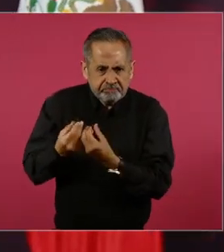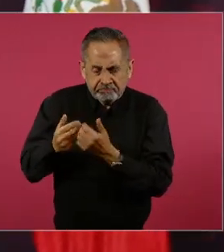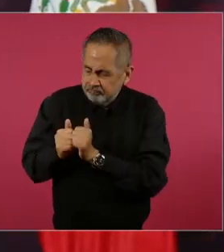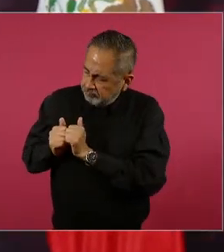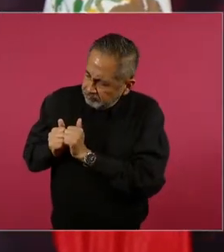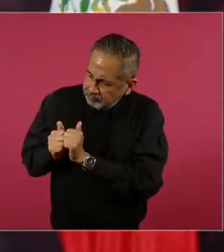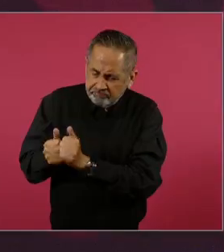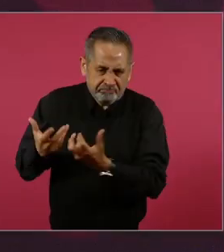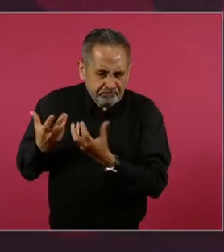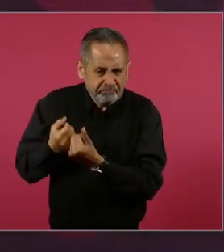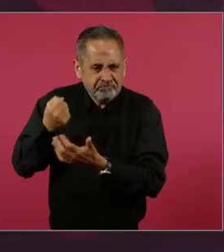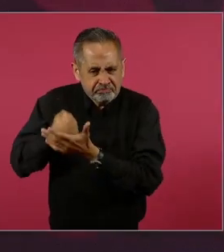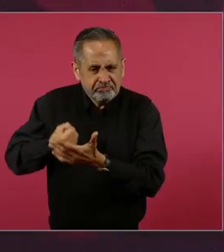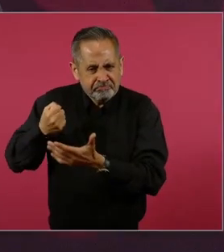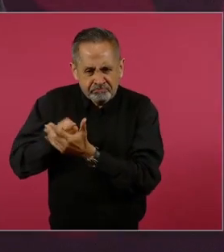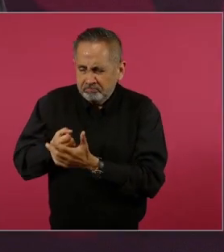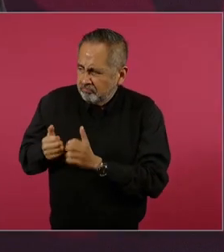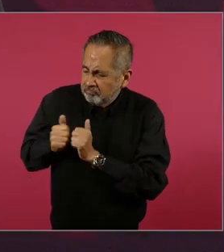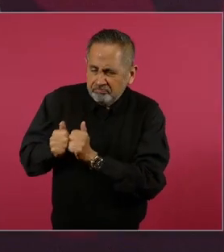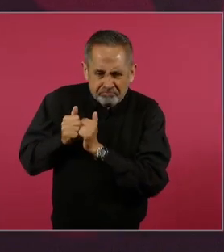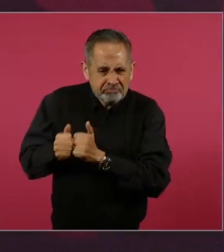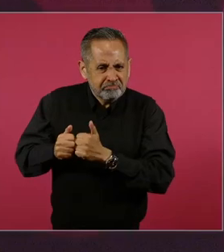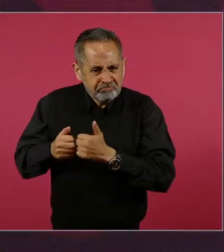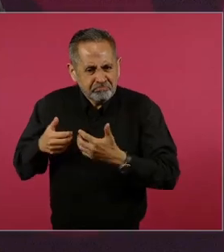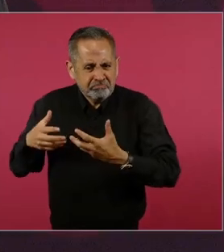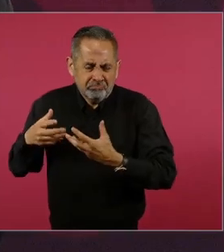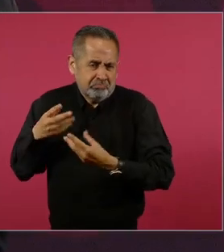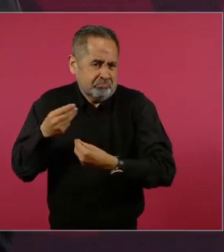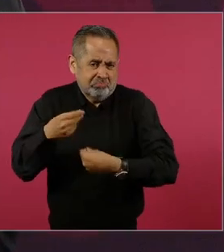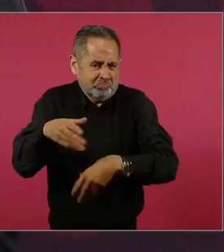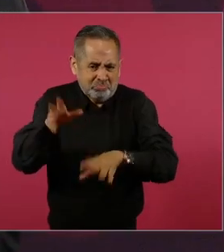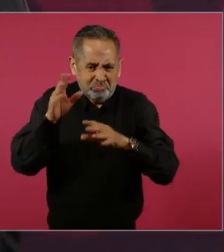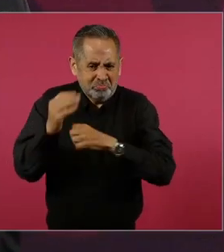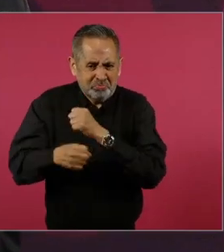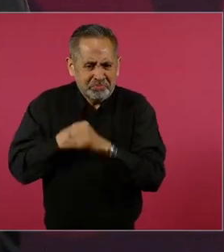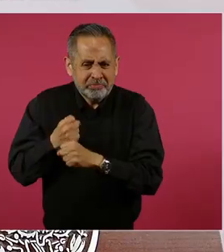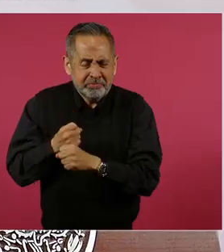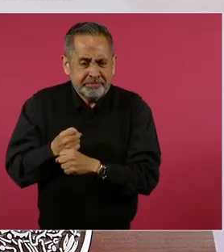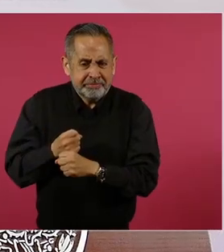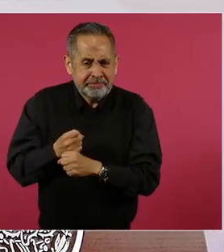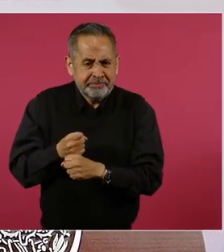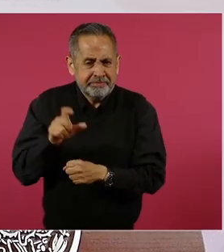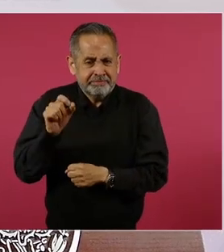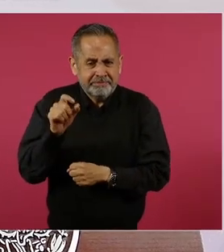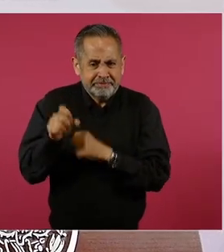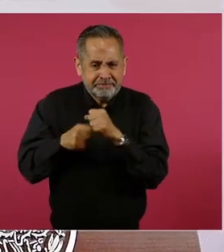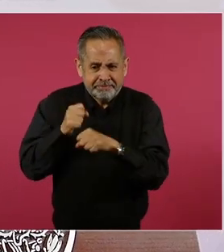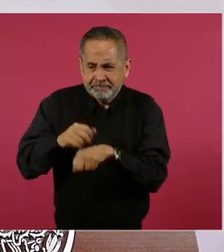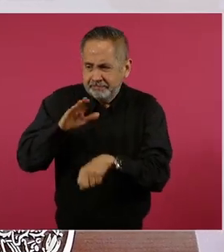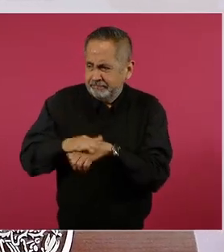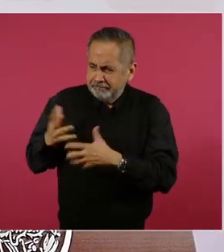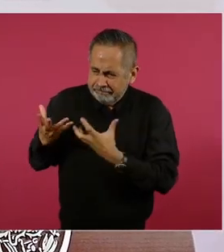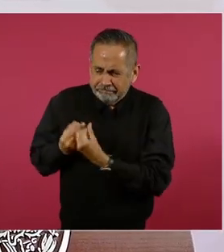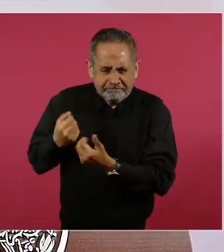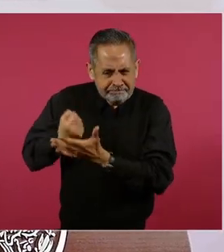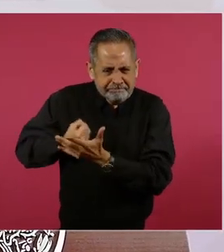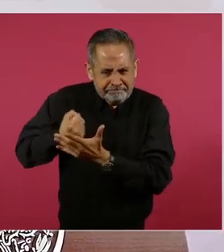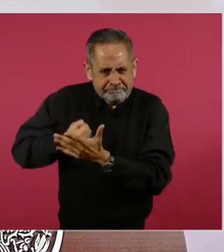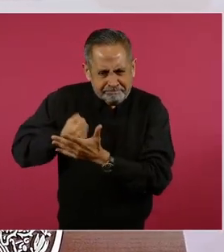juntos, de caminar juntos durante más de 20 años,